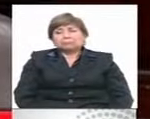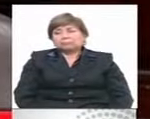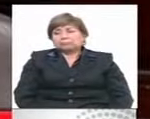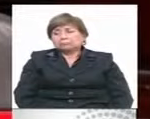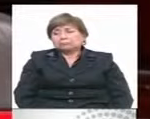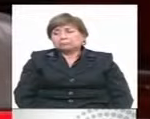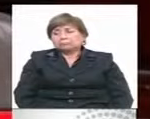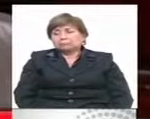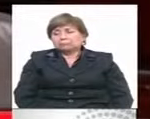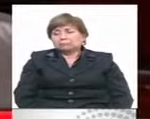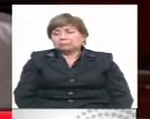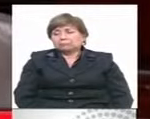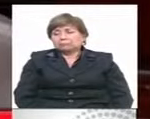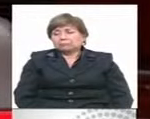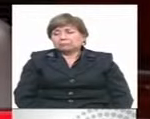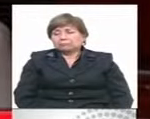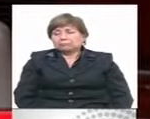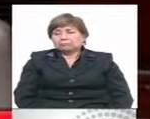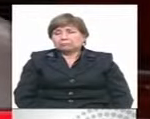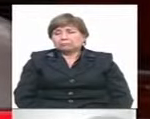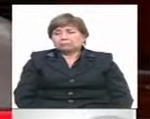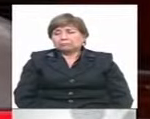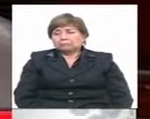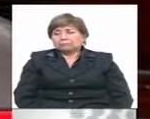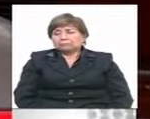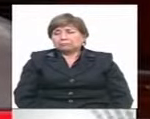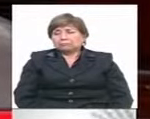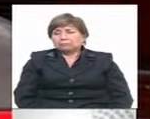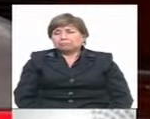Tiene 30 segundos adicional.